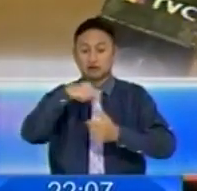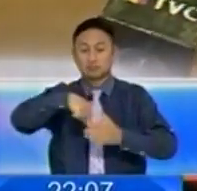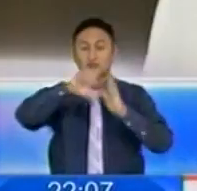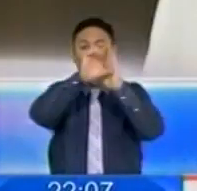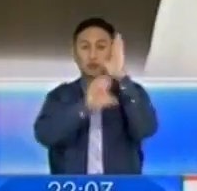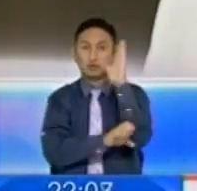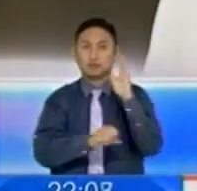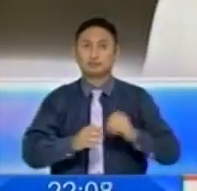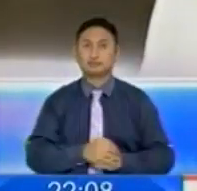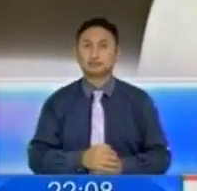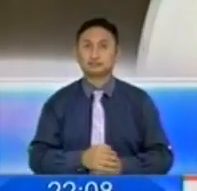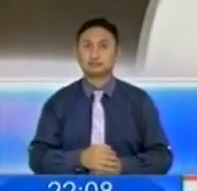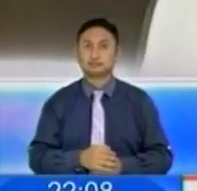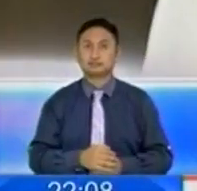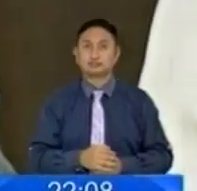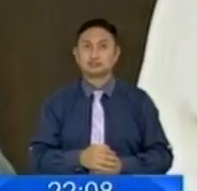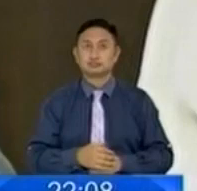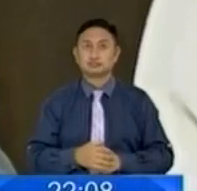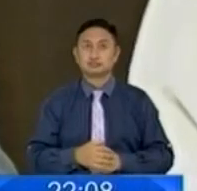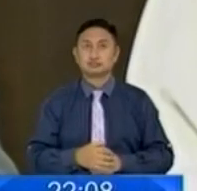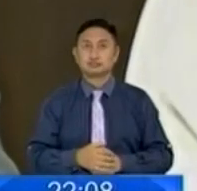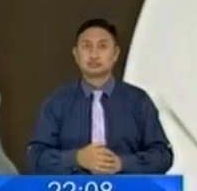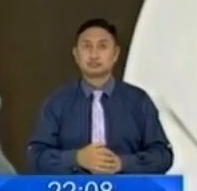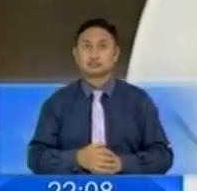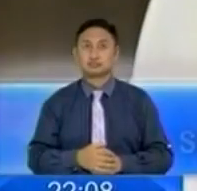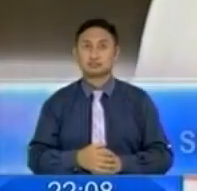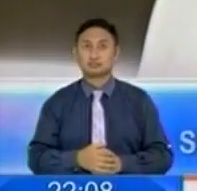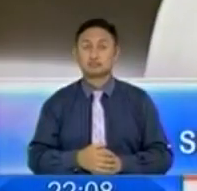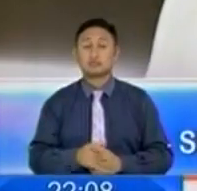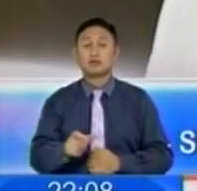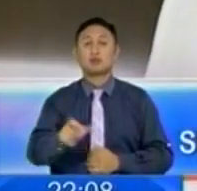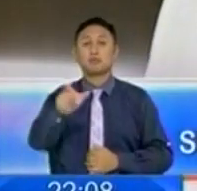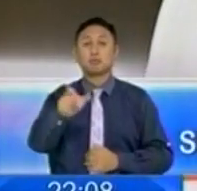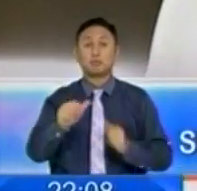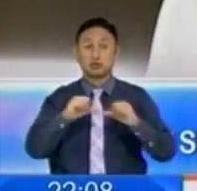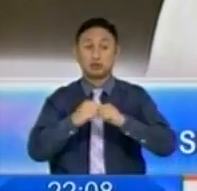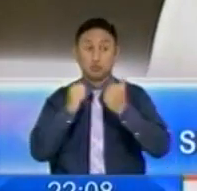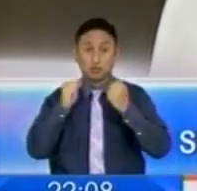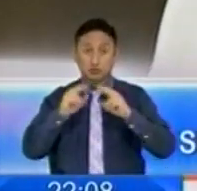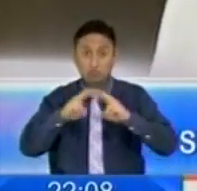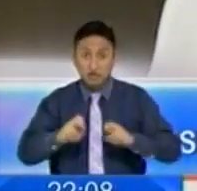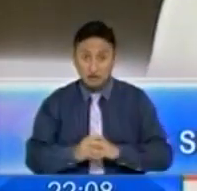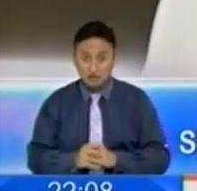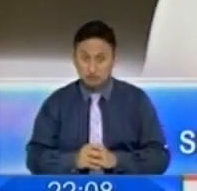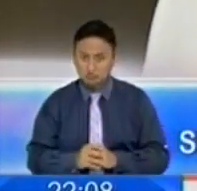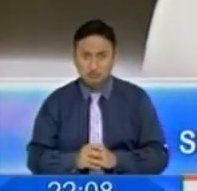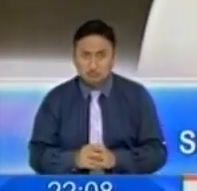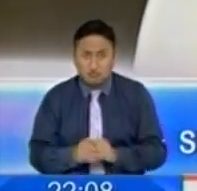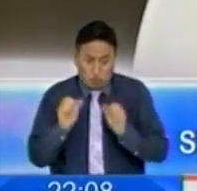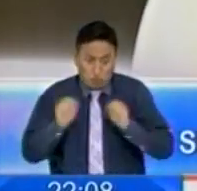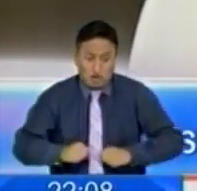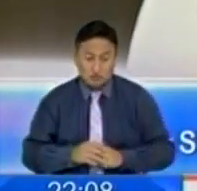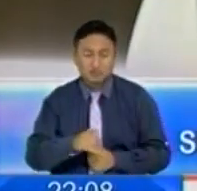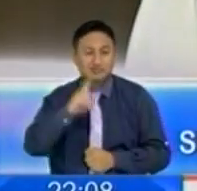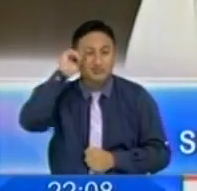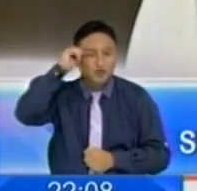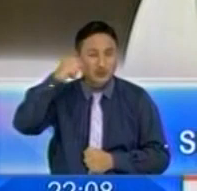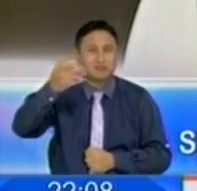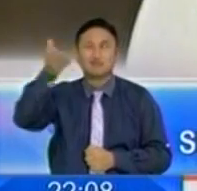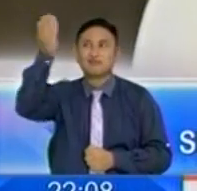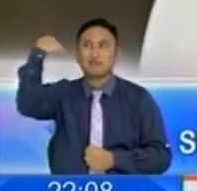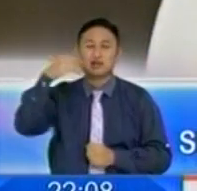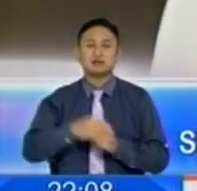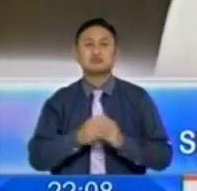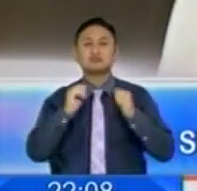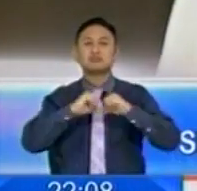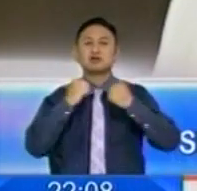Constitución. No es necesario el levantamiento de la inmunidad del asambleísta para poder investigarse. No, porque ustedes recordarán un caso anterior, la